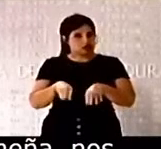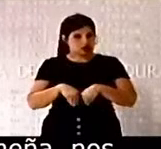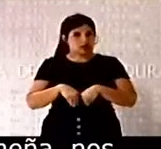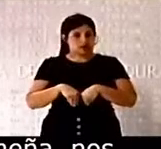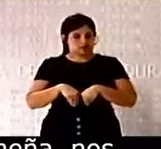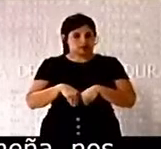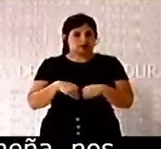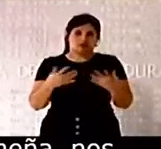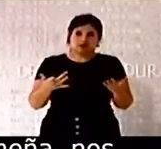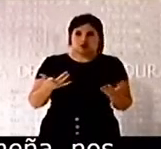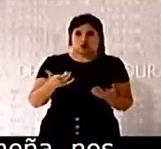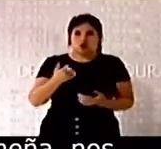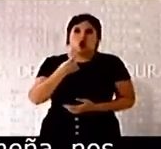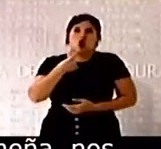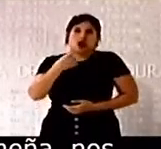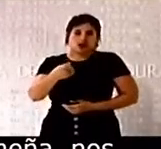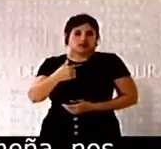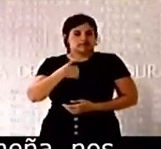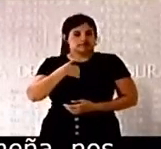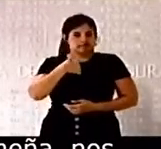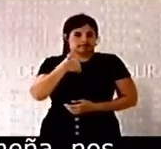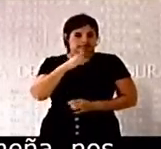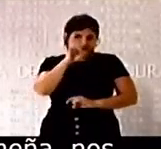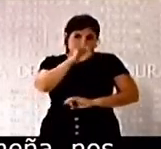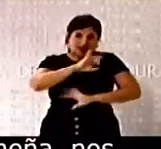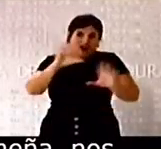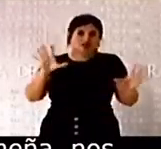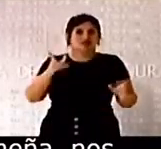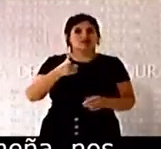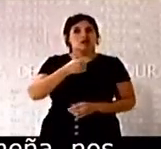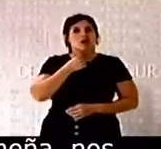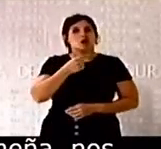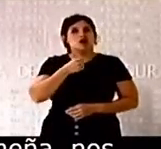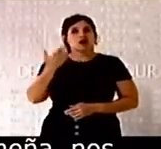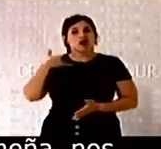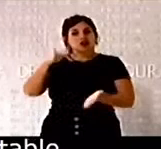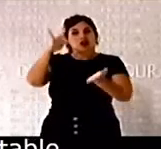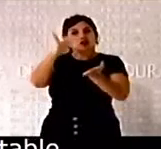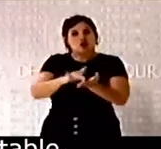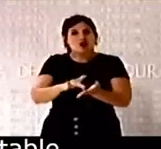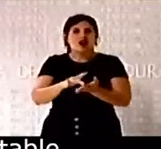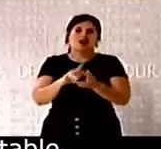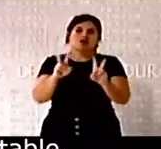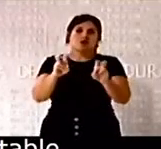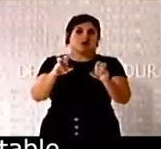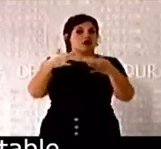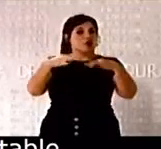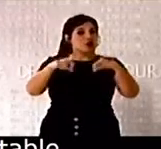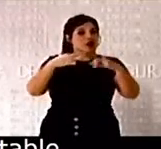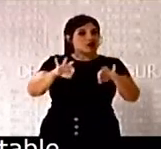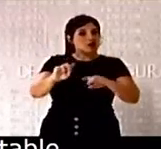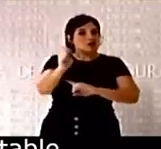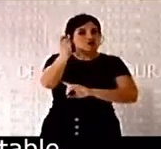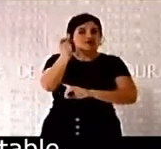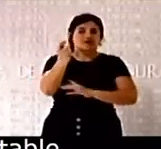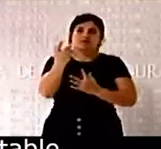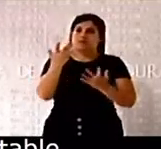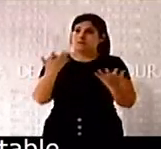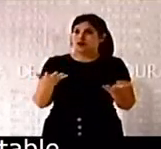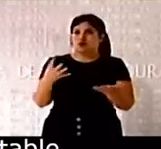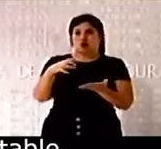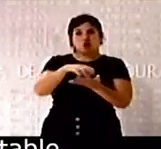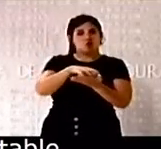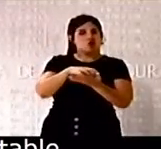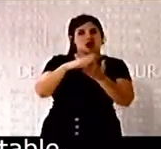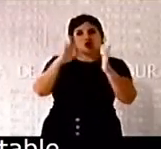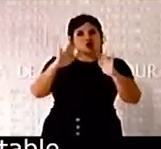Evidentemente, me gustaría que fuese que ya estuviésemos en la nueva normalidad, pero sin duda ninguna, gracias a toda la